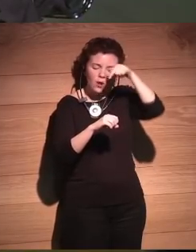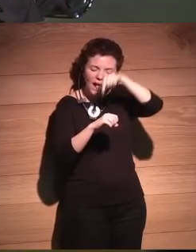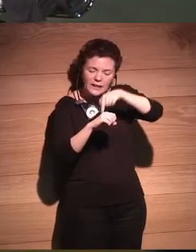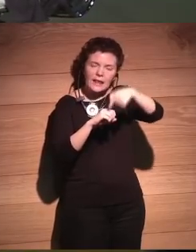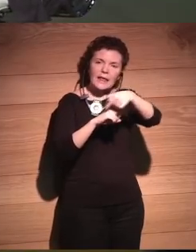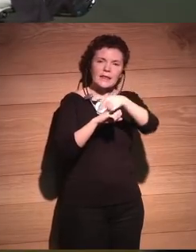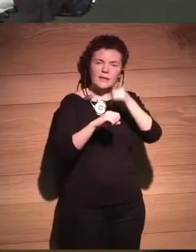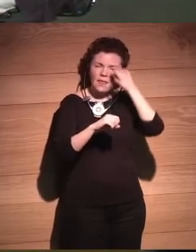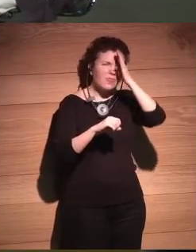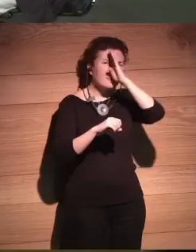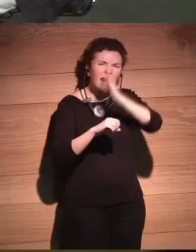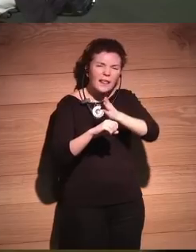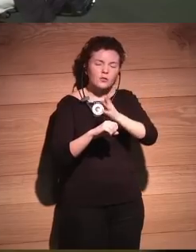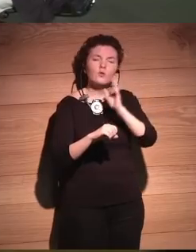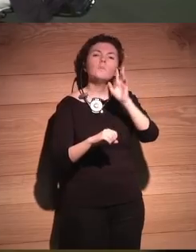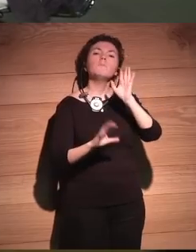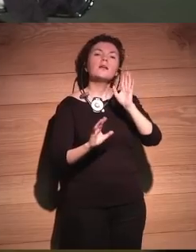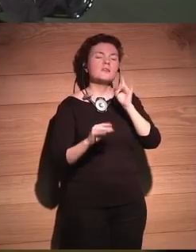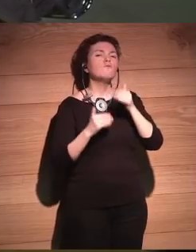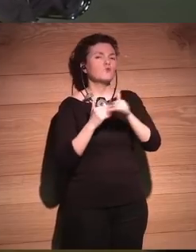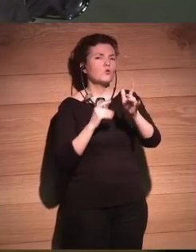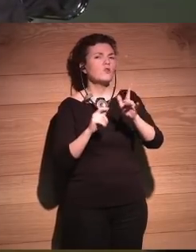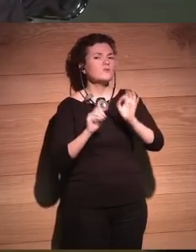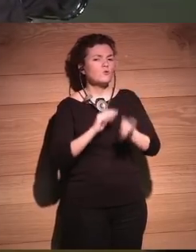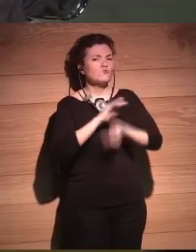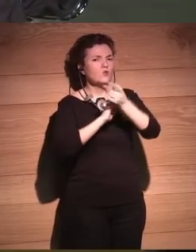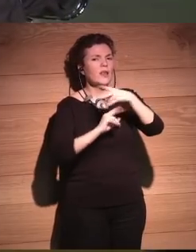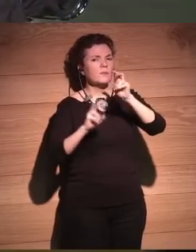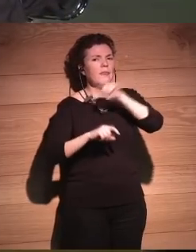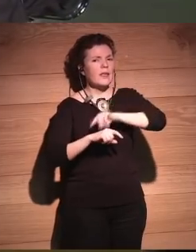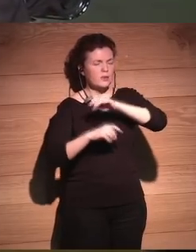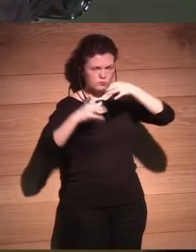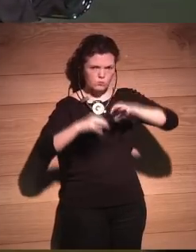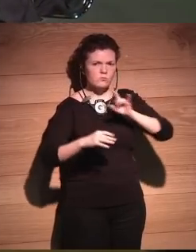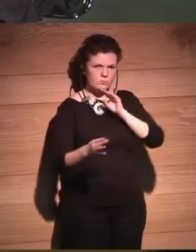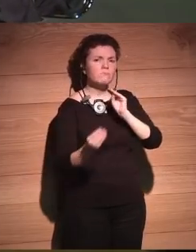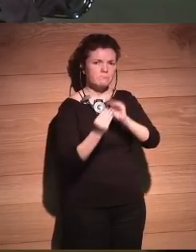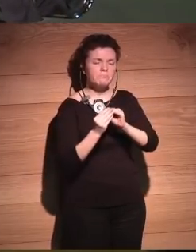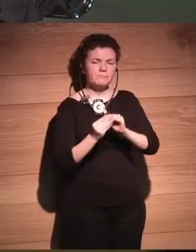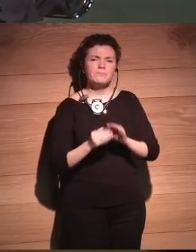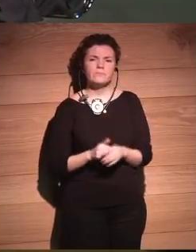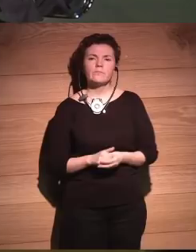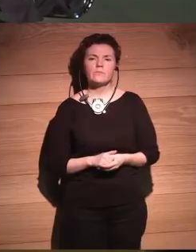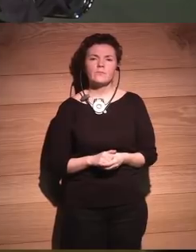sí, el futuro sin duda va a plantear muchísimas cuestiones éticas, sin duda. Totalmente de acuerdo.